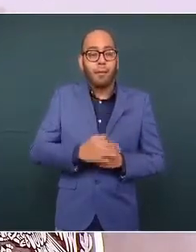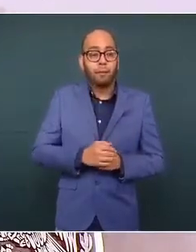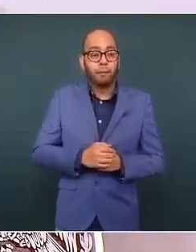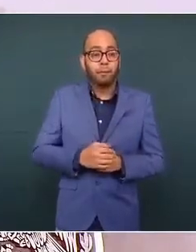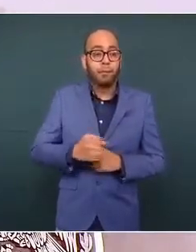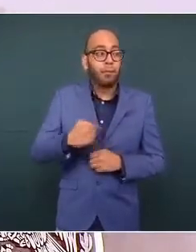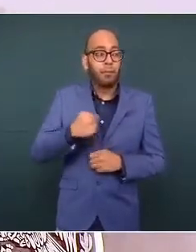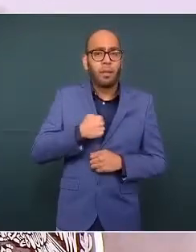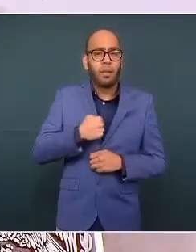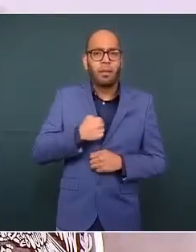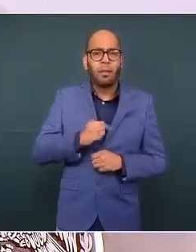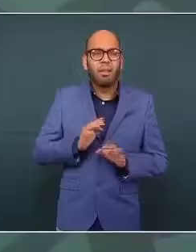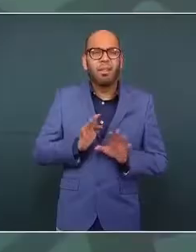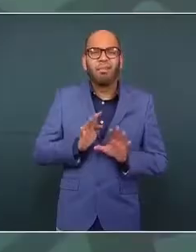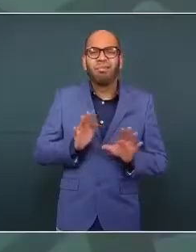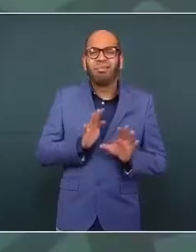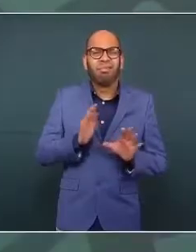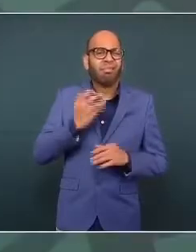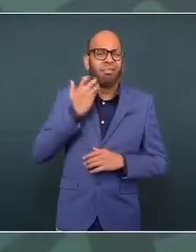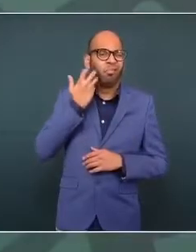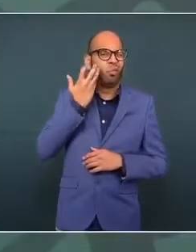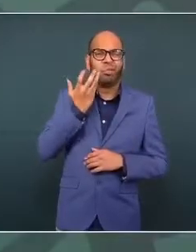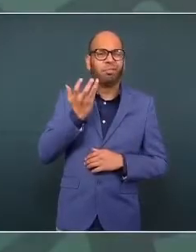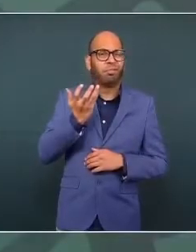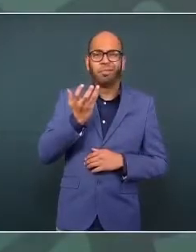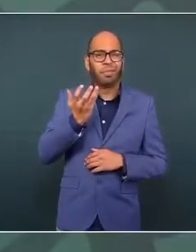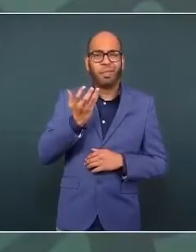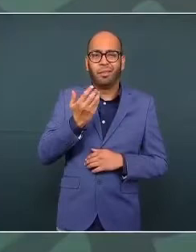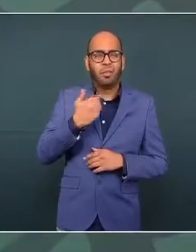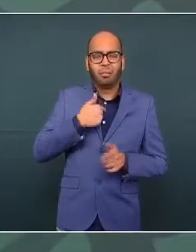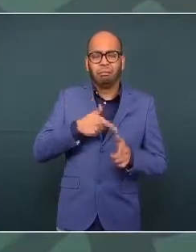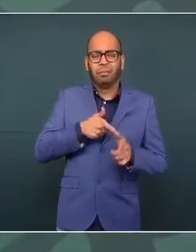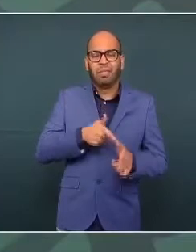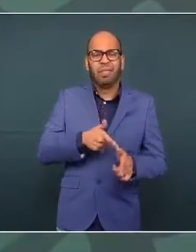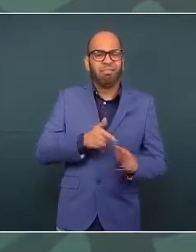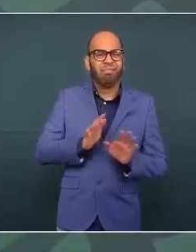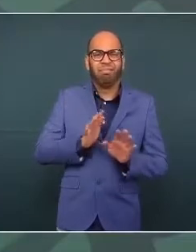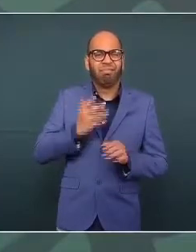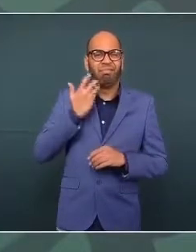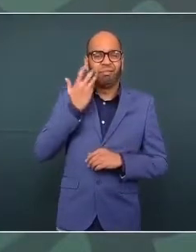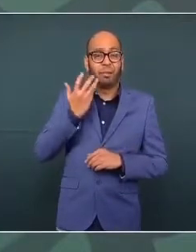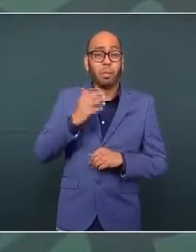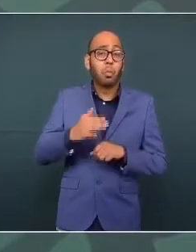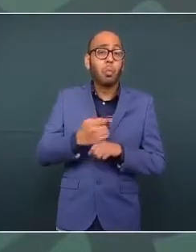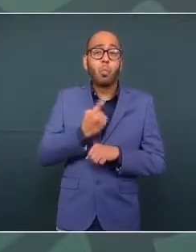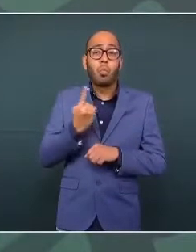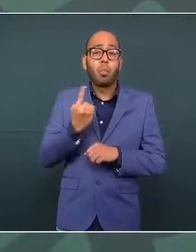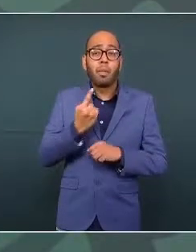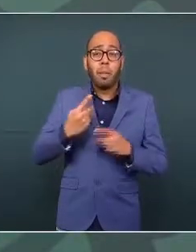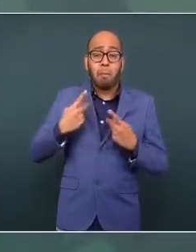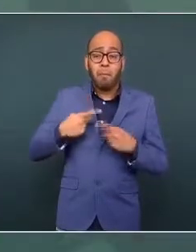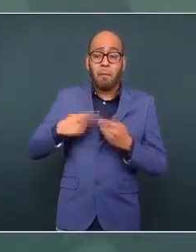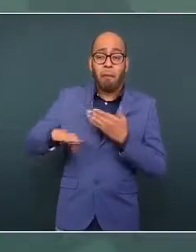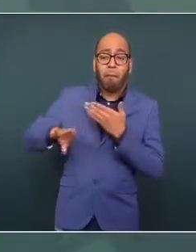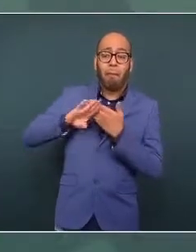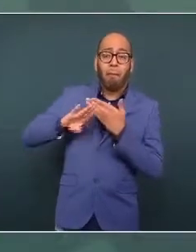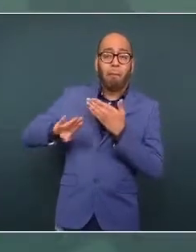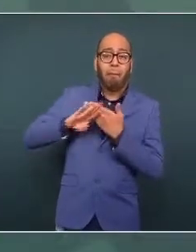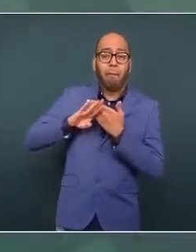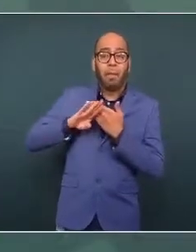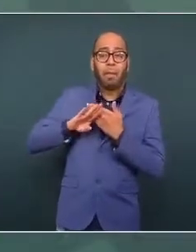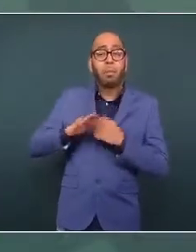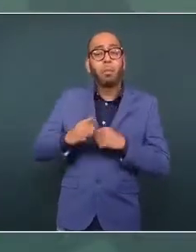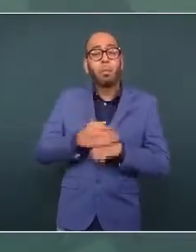ya no quiero seguir adelante porque me acosan o porque me